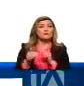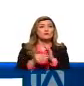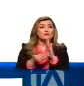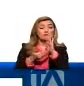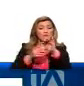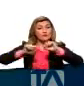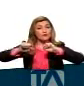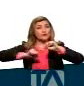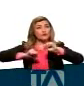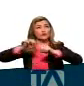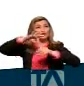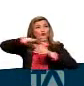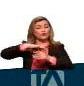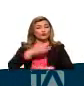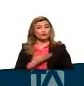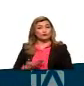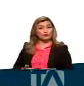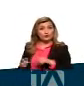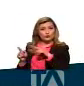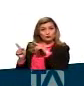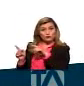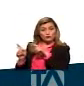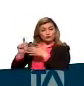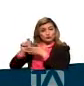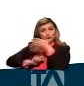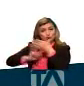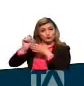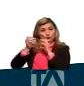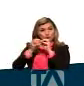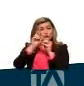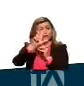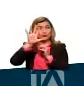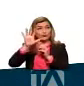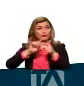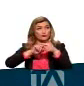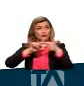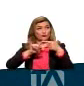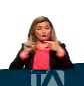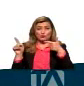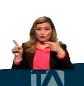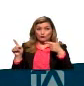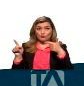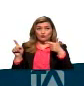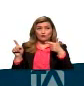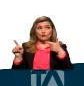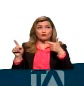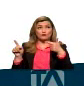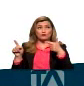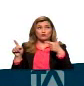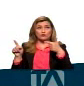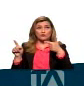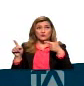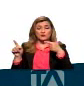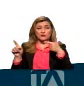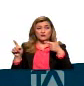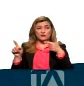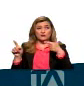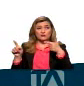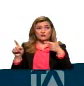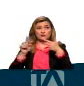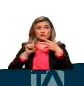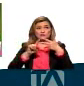paso al trámite, votaron el presidente César Ritardo, de Alianza País, el primer vicepresidente César Solórzano, del Partido Sociedad Patriótica,